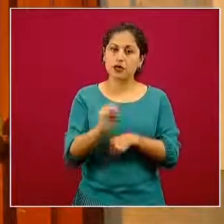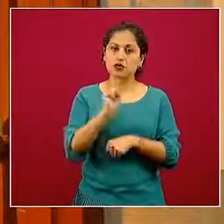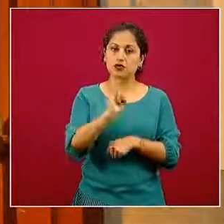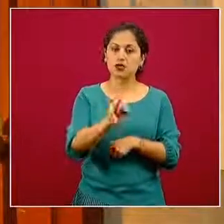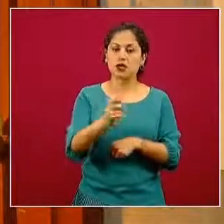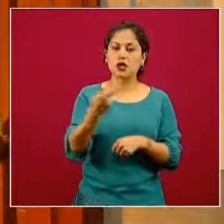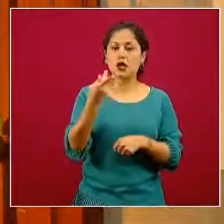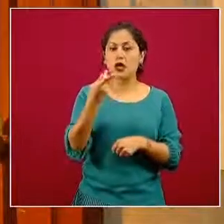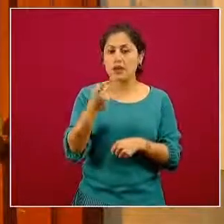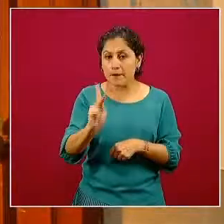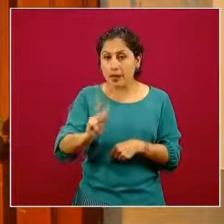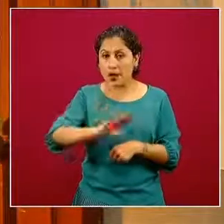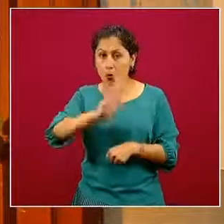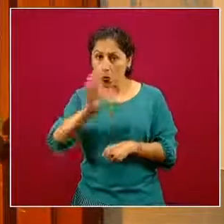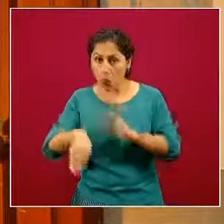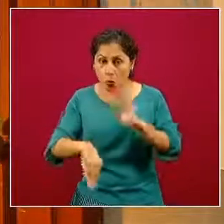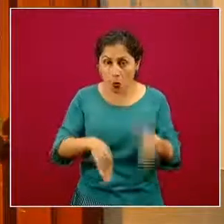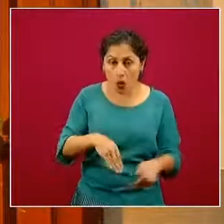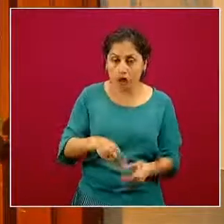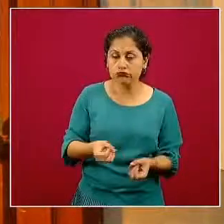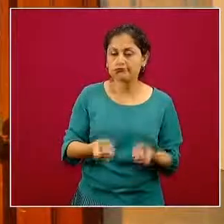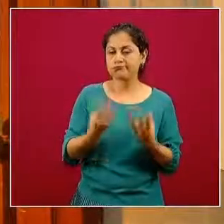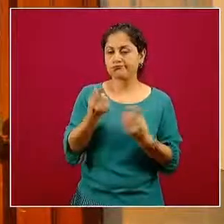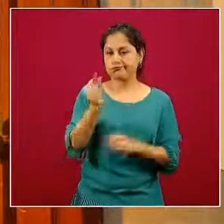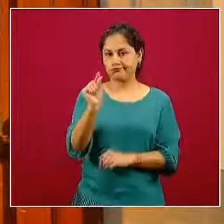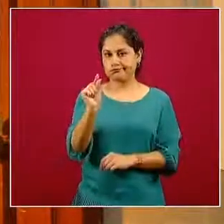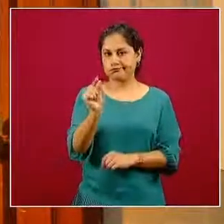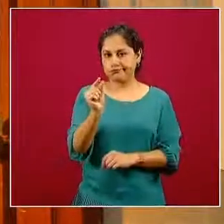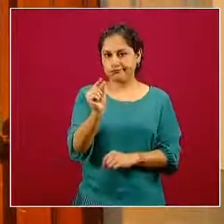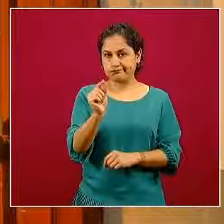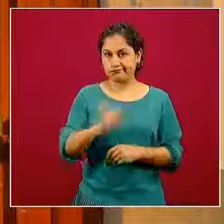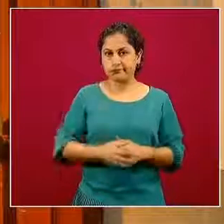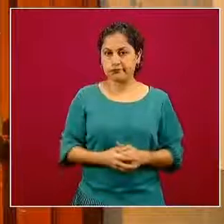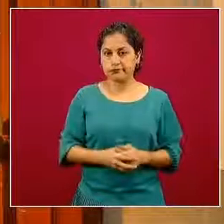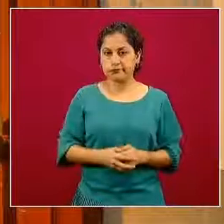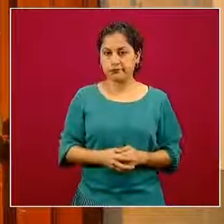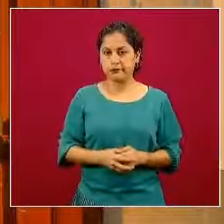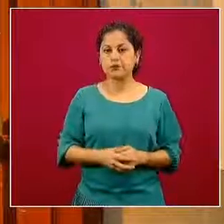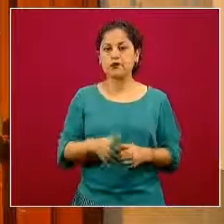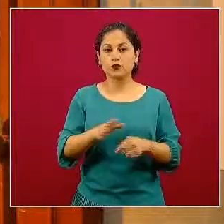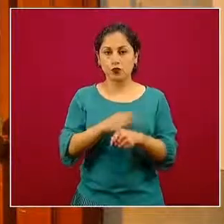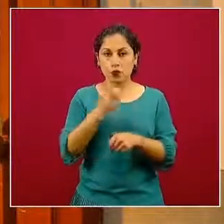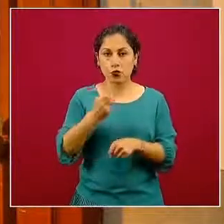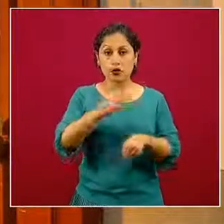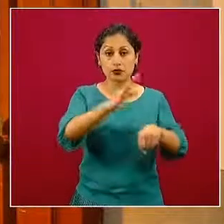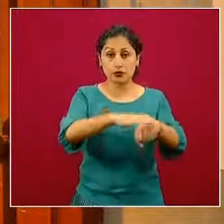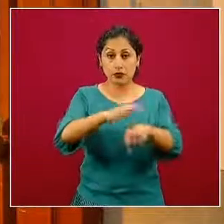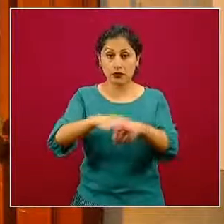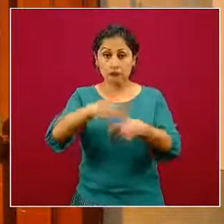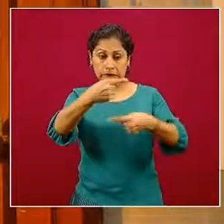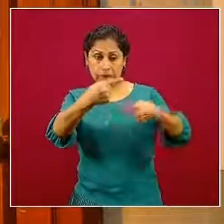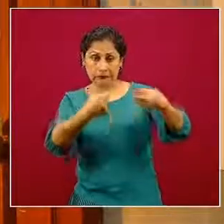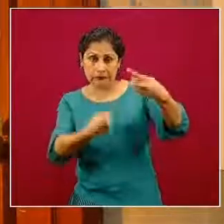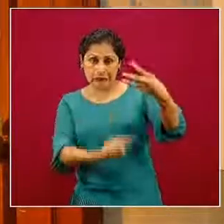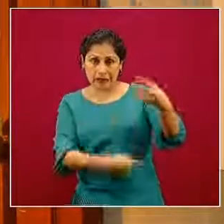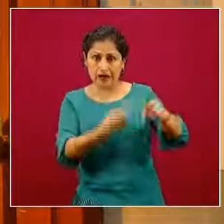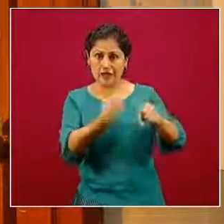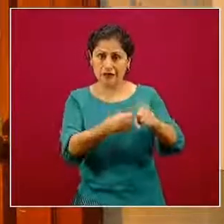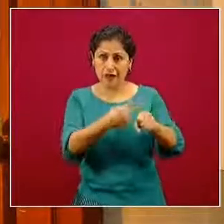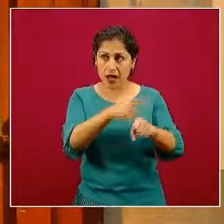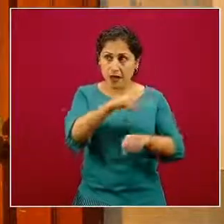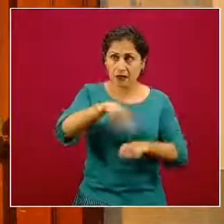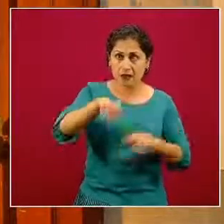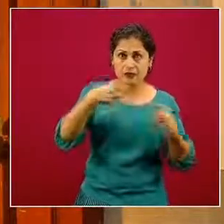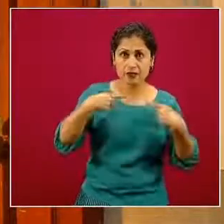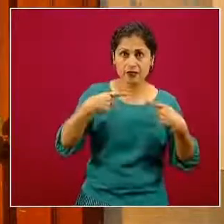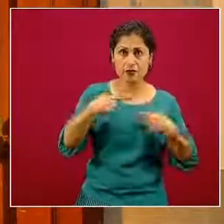han estado presentes, y de ahí el llamado que se sigue haciendo a todos estos grupos, incluyendo a las mujeres embarazadas, de mantener